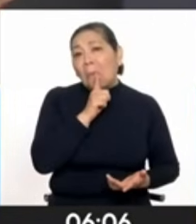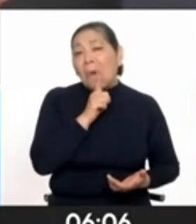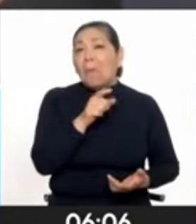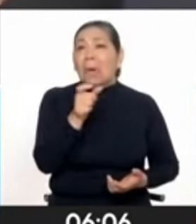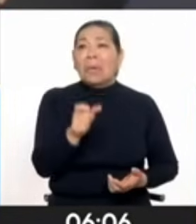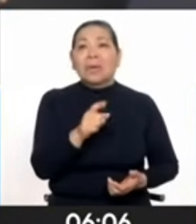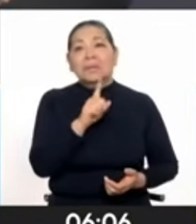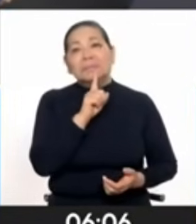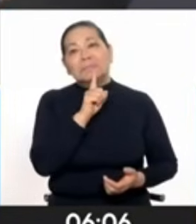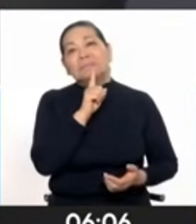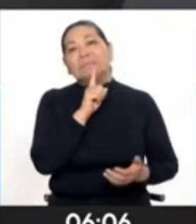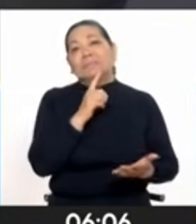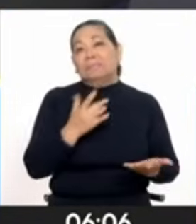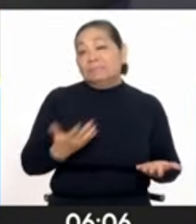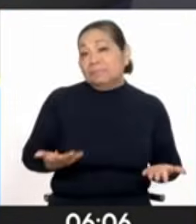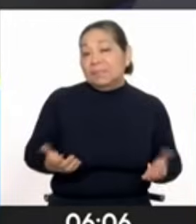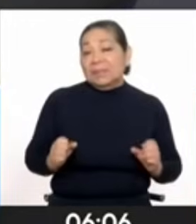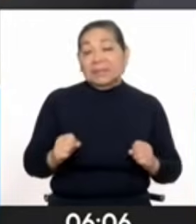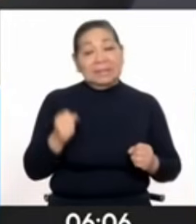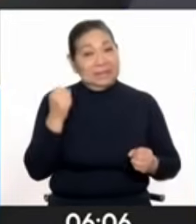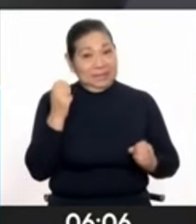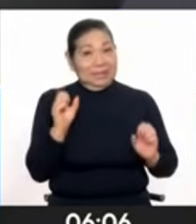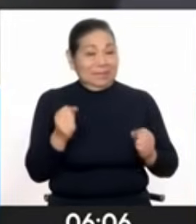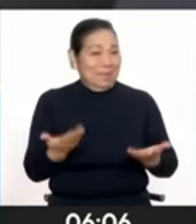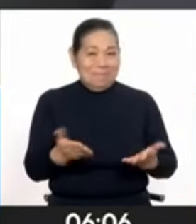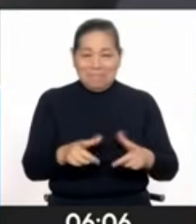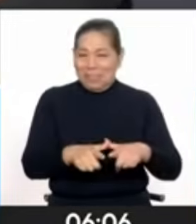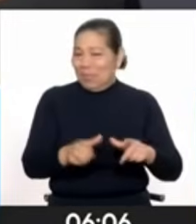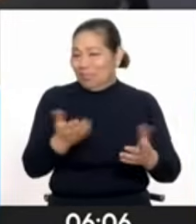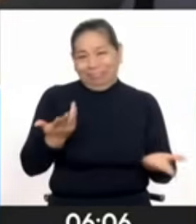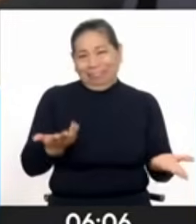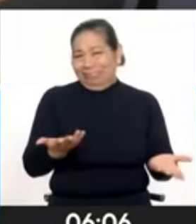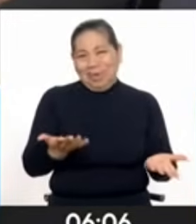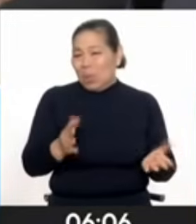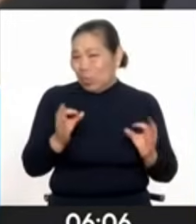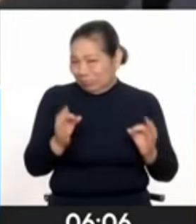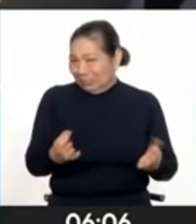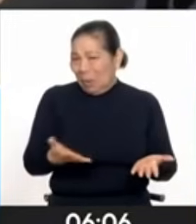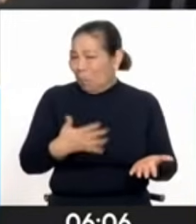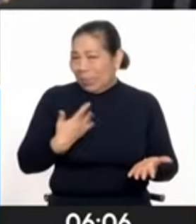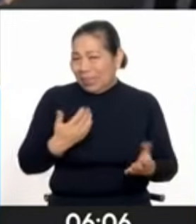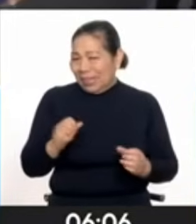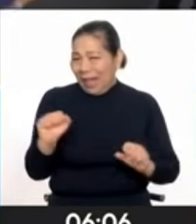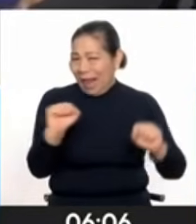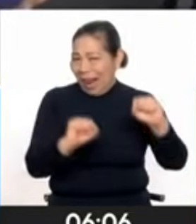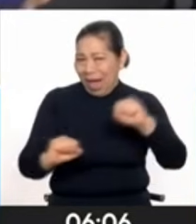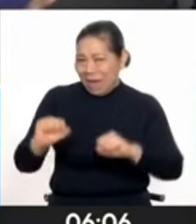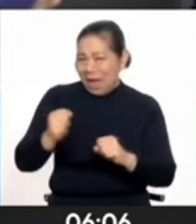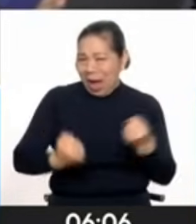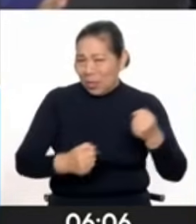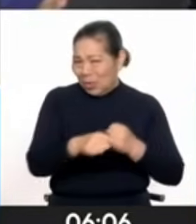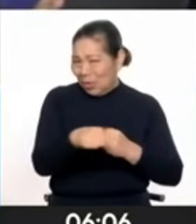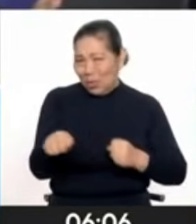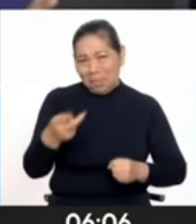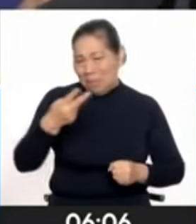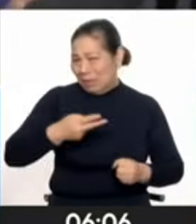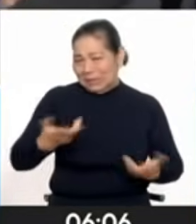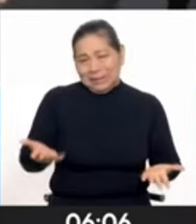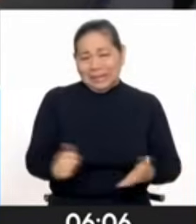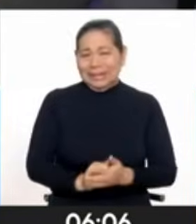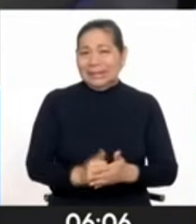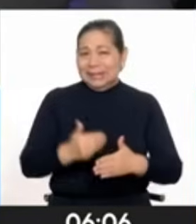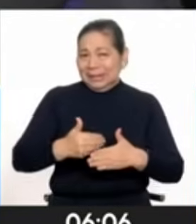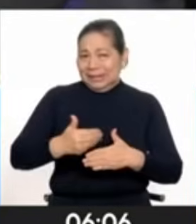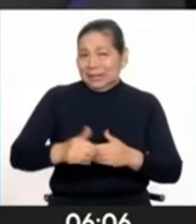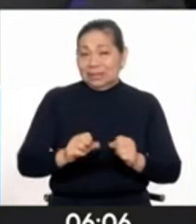momento. Y bueno, han podido entender de que están en un lugar pues que no es apto para lo que están haciendo, ¿no? ¿Ellos ya sabían que se iba a desarrollar